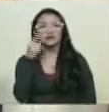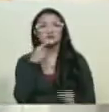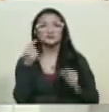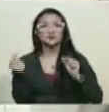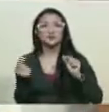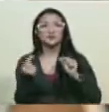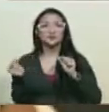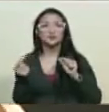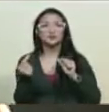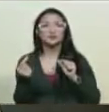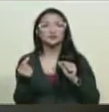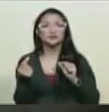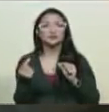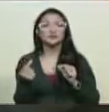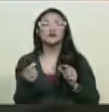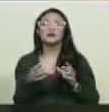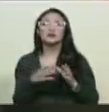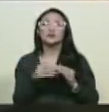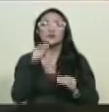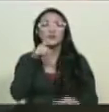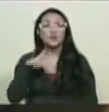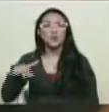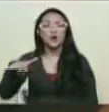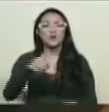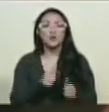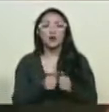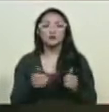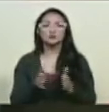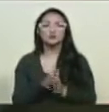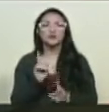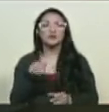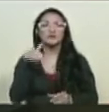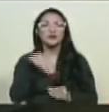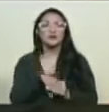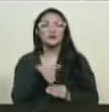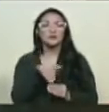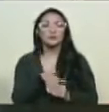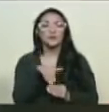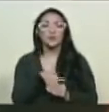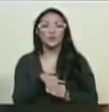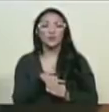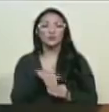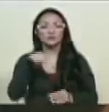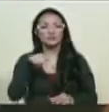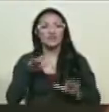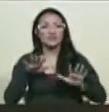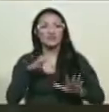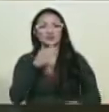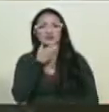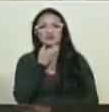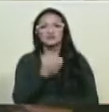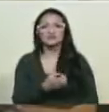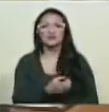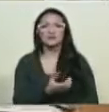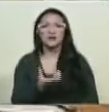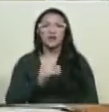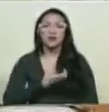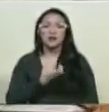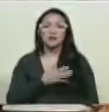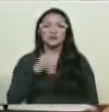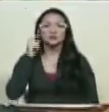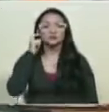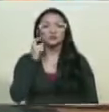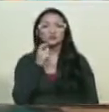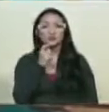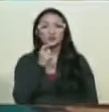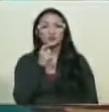Tarek William Saab, quien exhortaba al pueblo del estado de Anzoátegui a ejercer su derecho al voto este 10 de diciembre por los alcaldes de su preferencia.